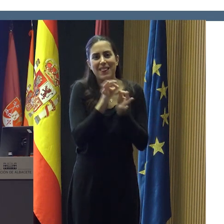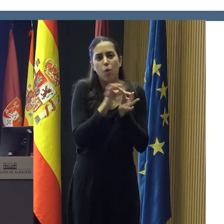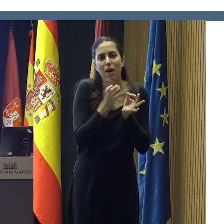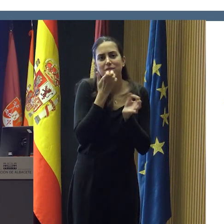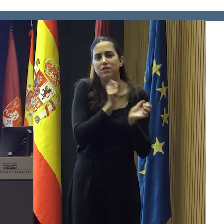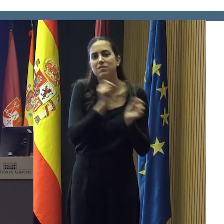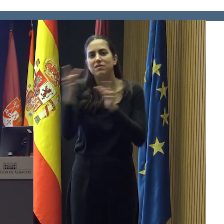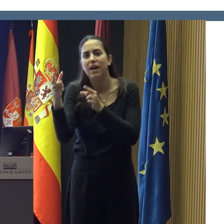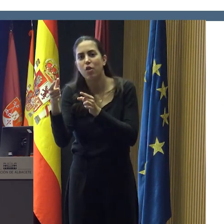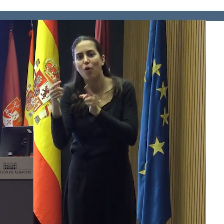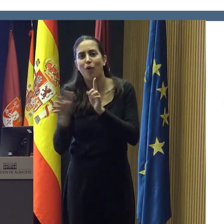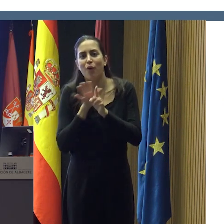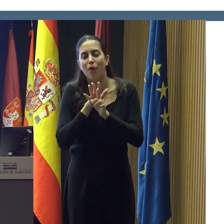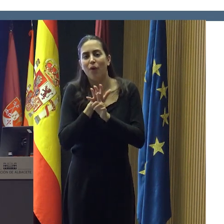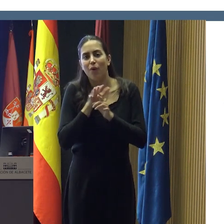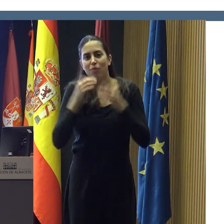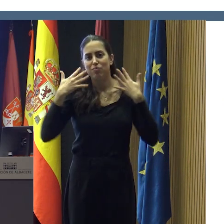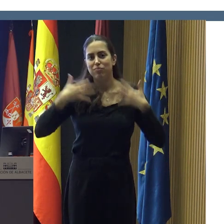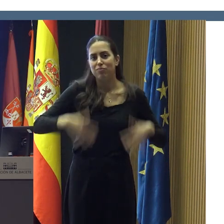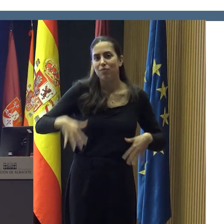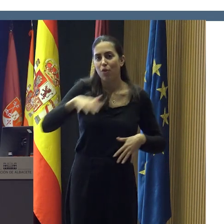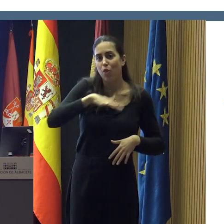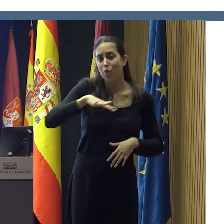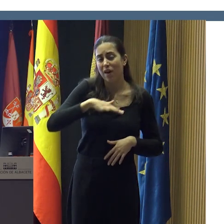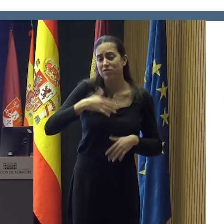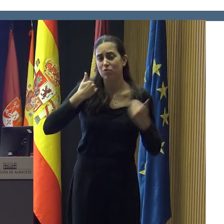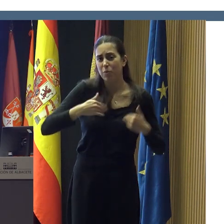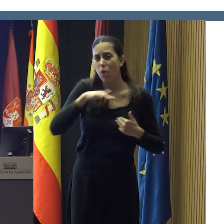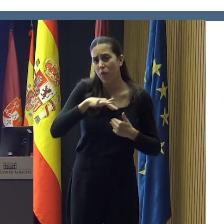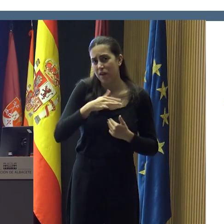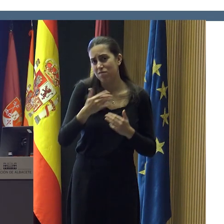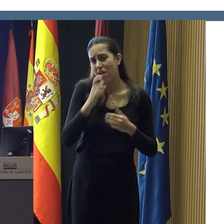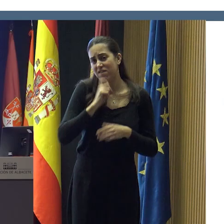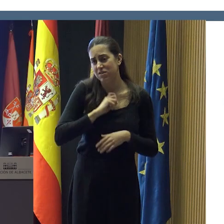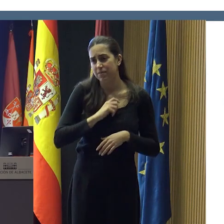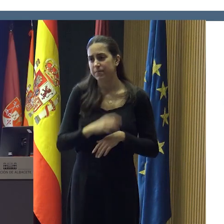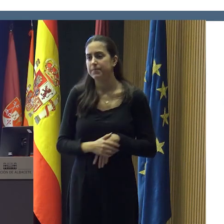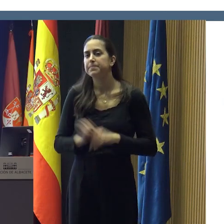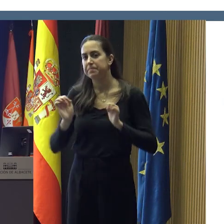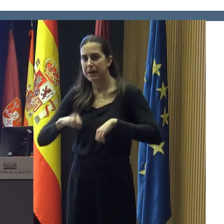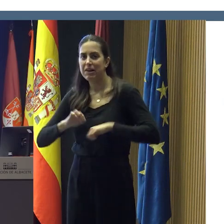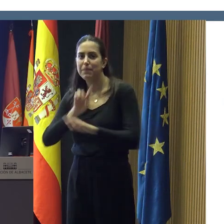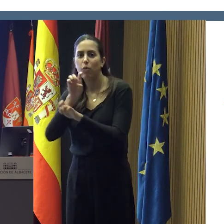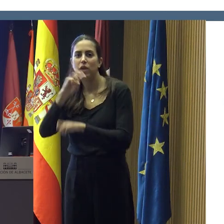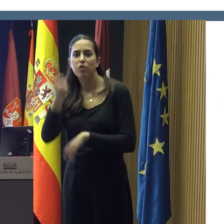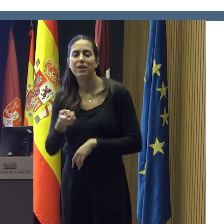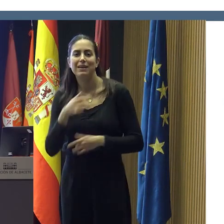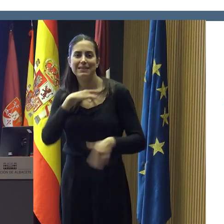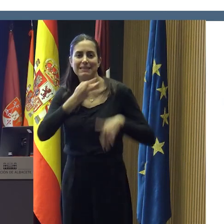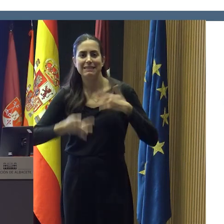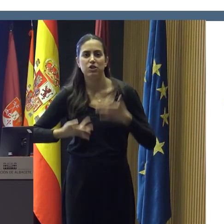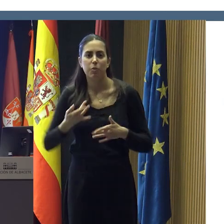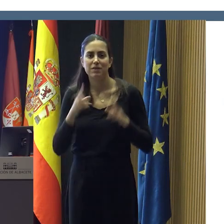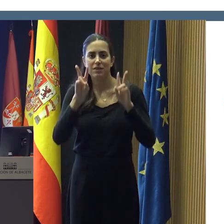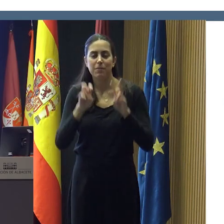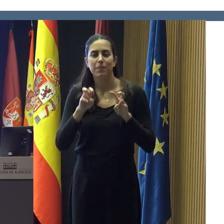cuerpo o no. Ya está. Vale. A ver, y otra pregunta. ¿Cuáles son los primeros síntomas del cáncer